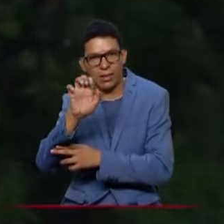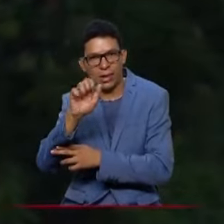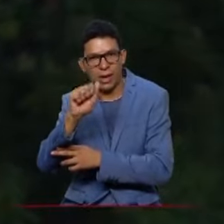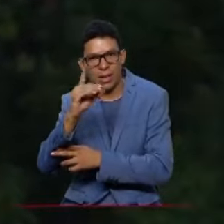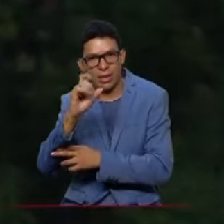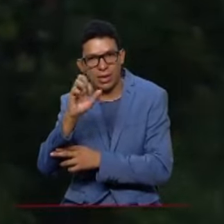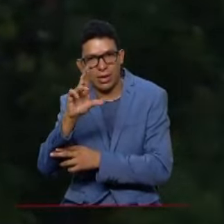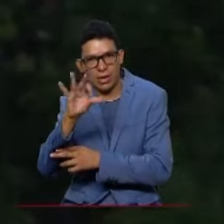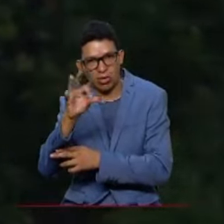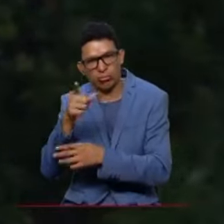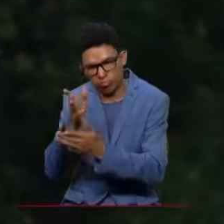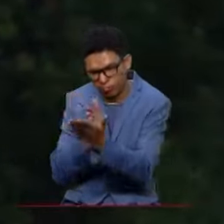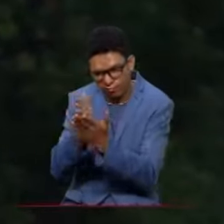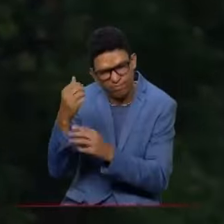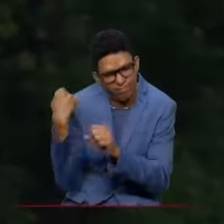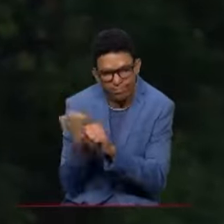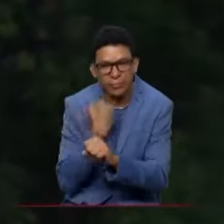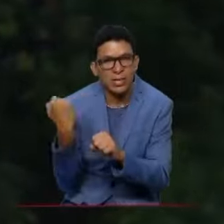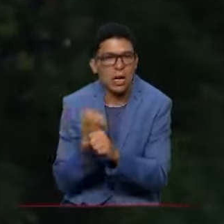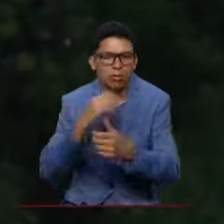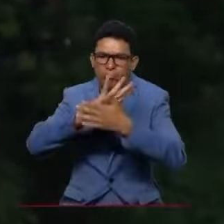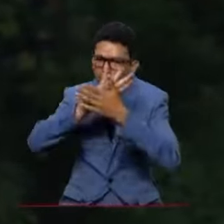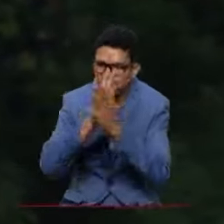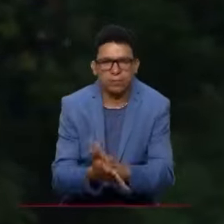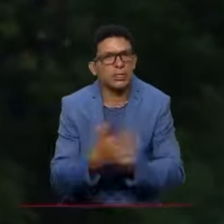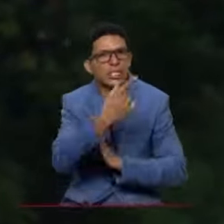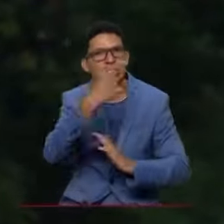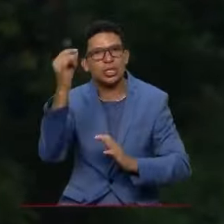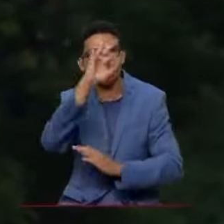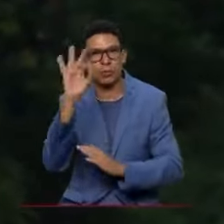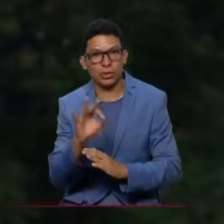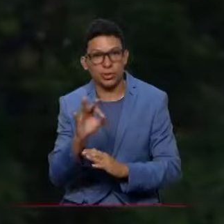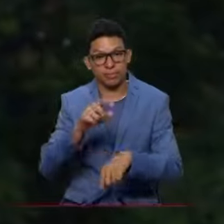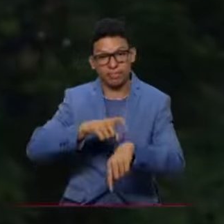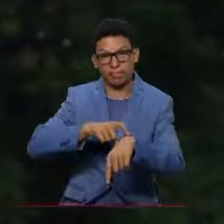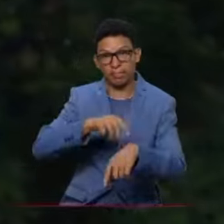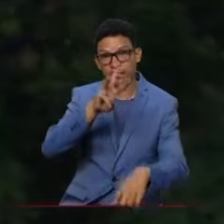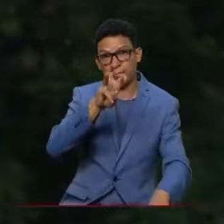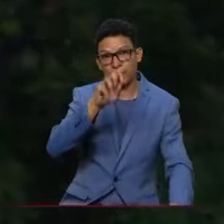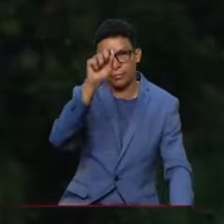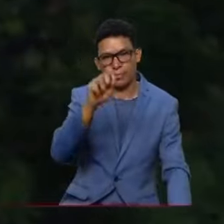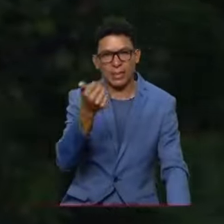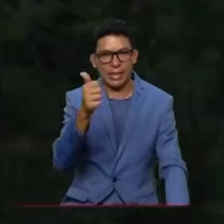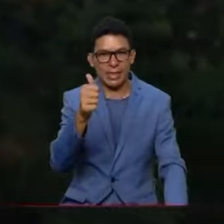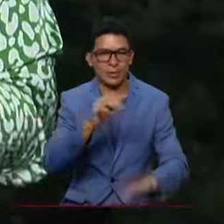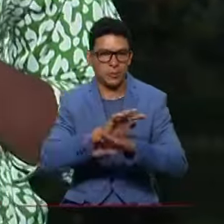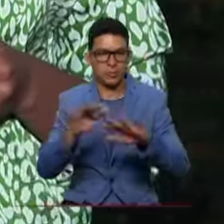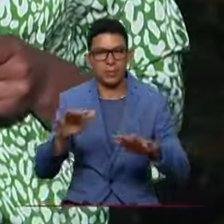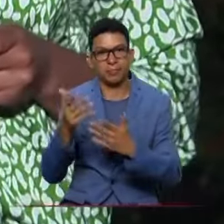las labores para liquidar en un 100% el incendio. A las 8:10